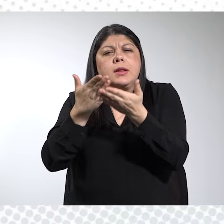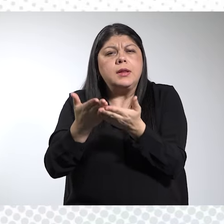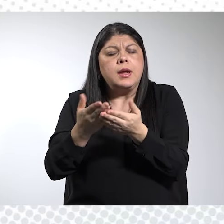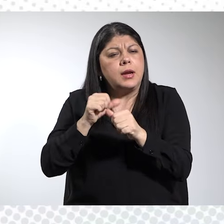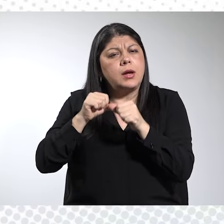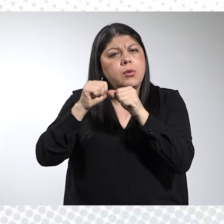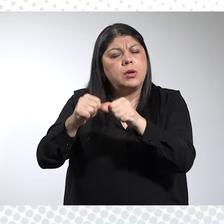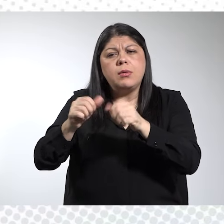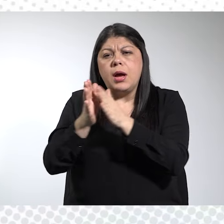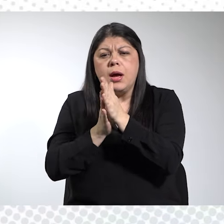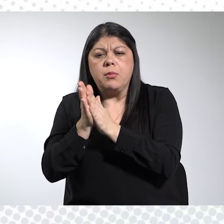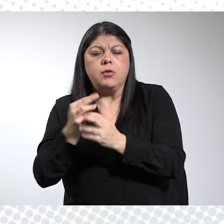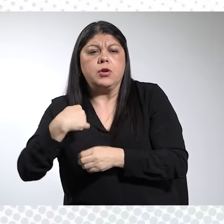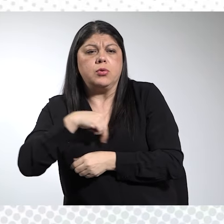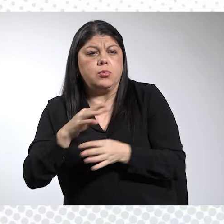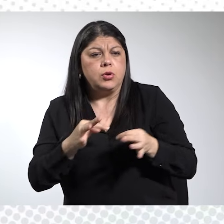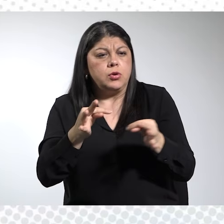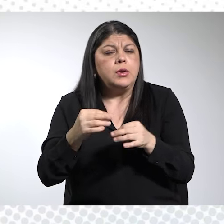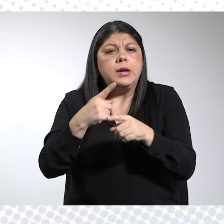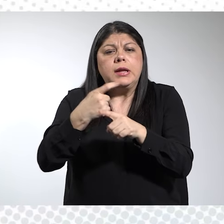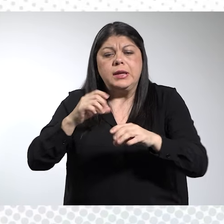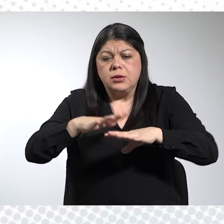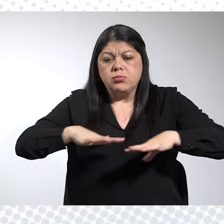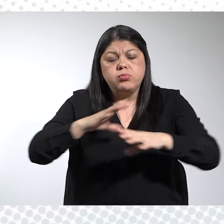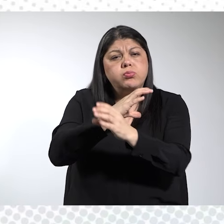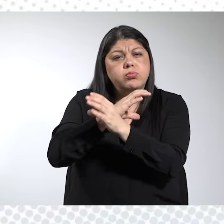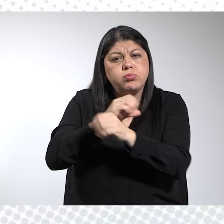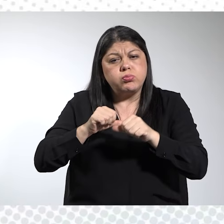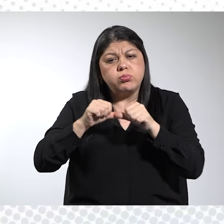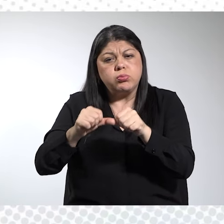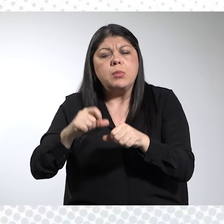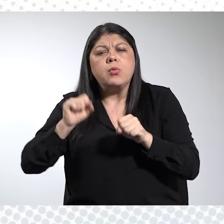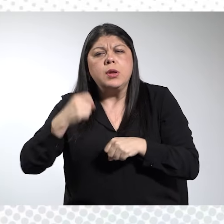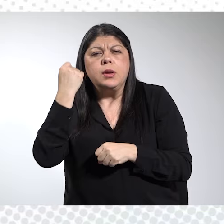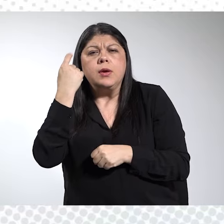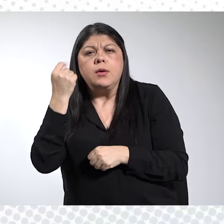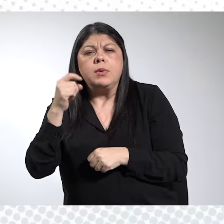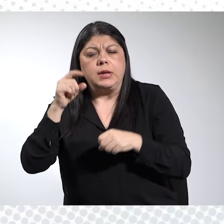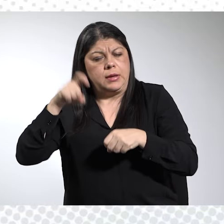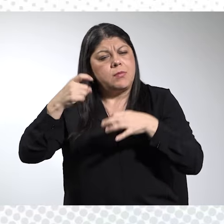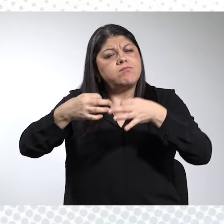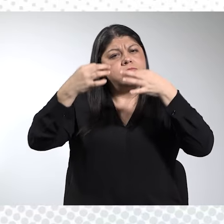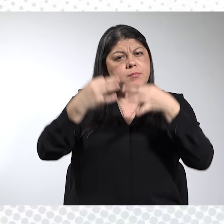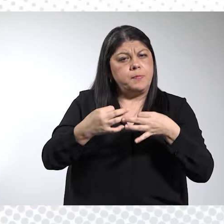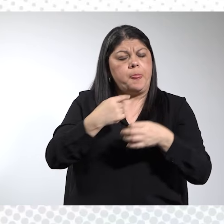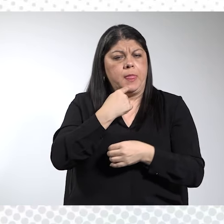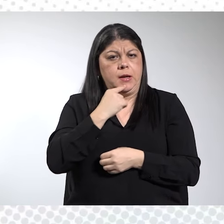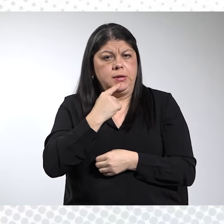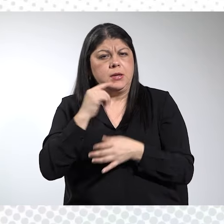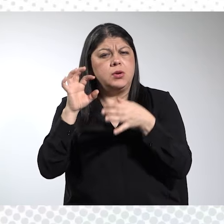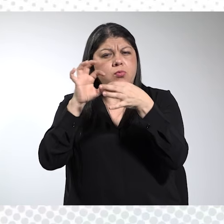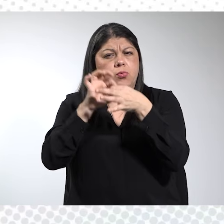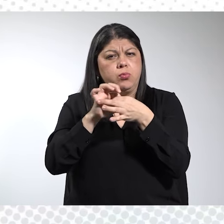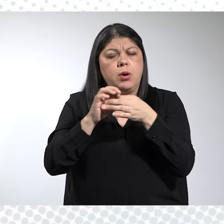eventualmente a seguir explotando nuestro turismo desde la conservación y el poder comprender también que hay que tomar decisiones serias